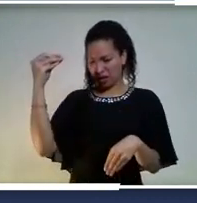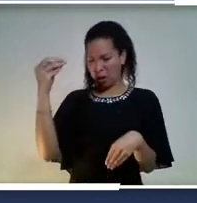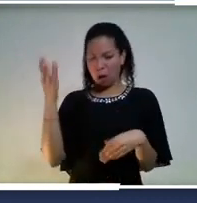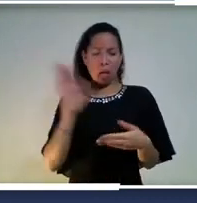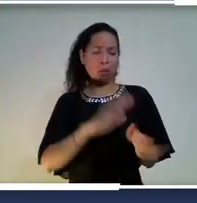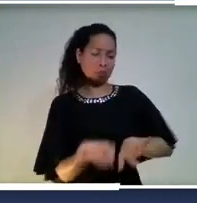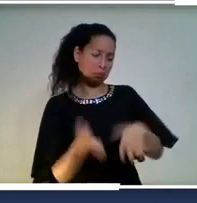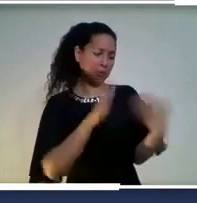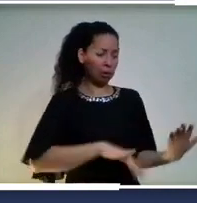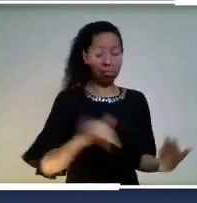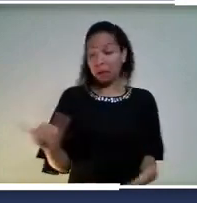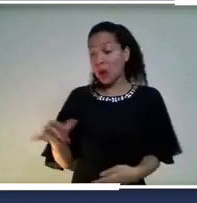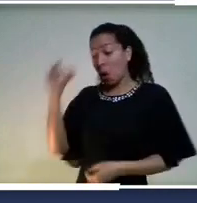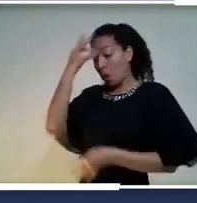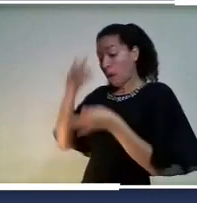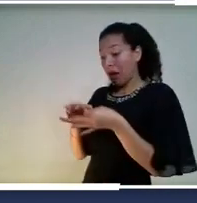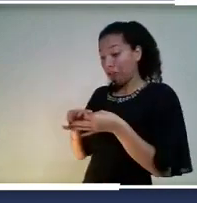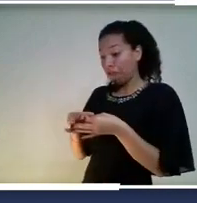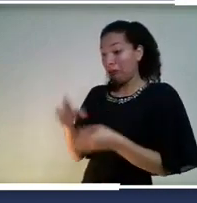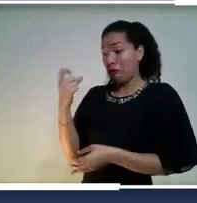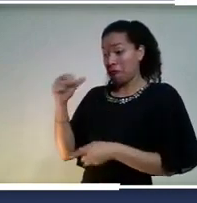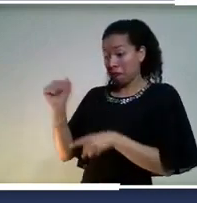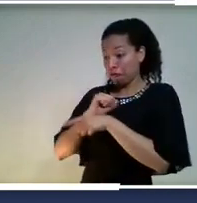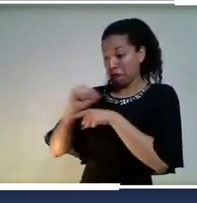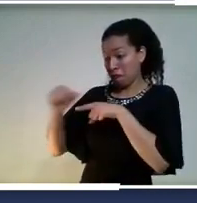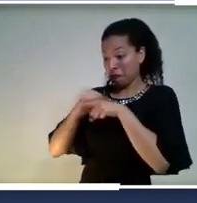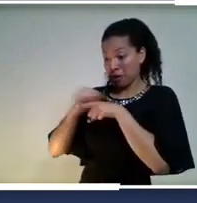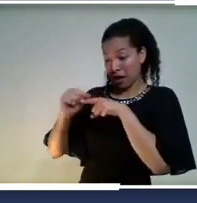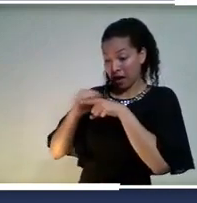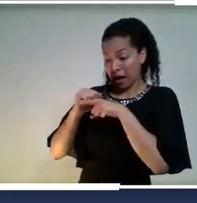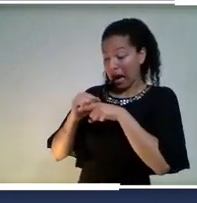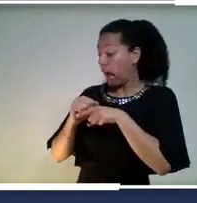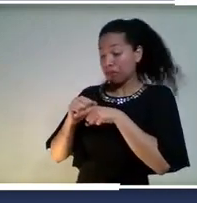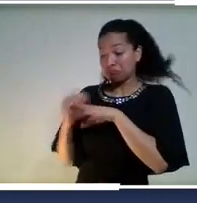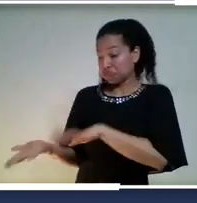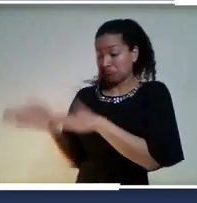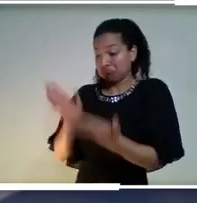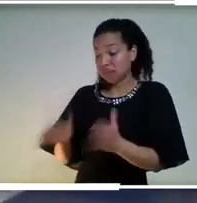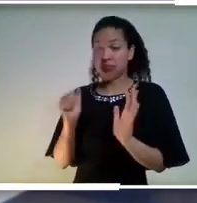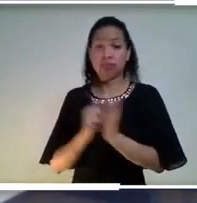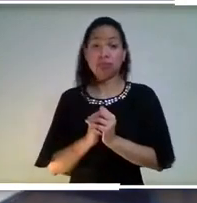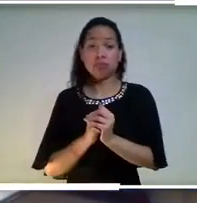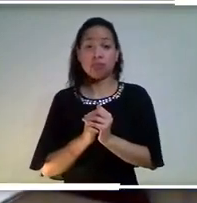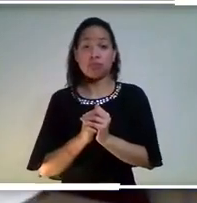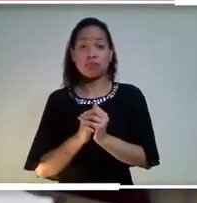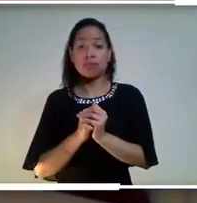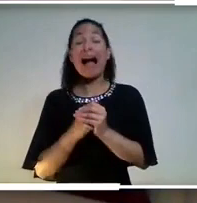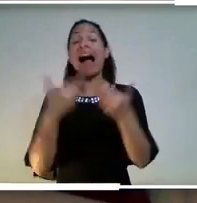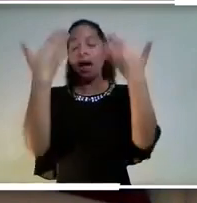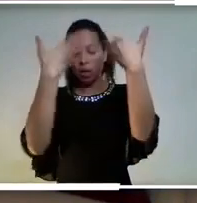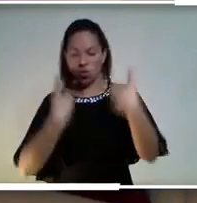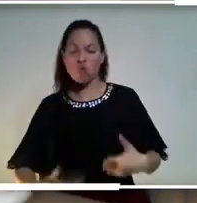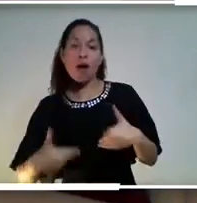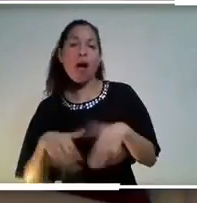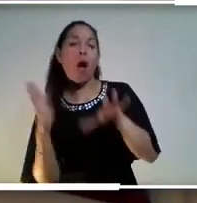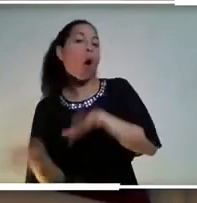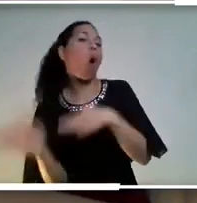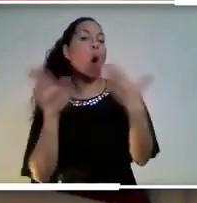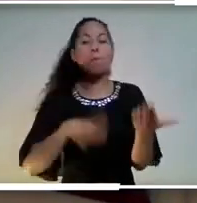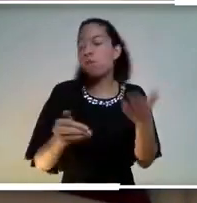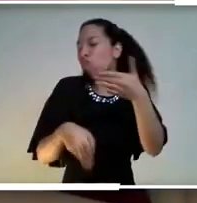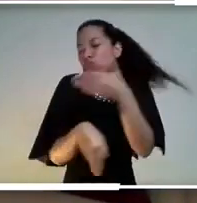en otras palabras está muerto no sigue viviendo amados y nuestra dificultad